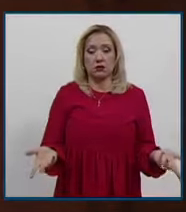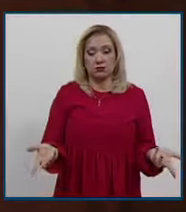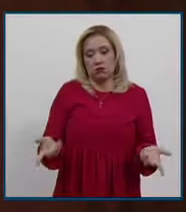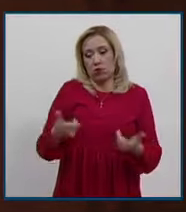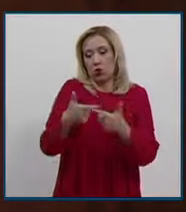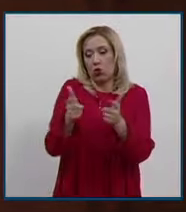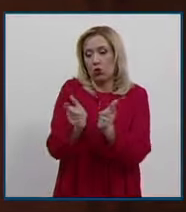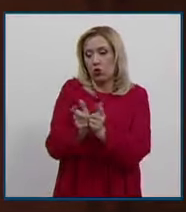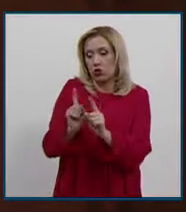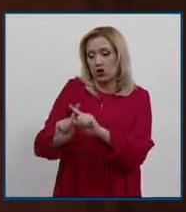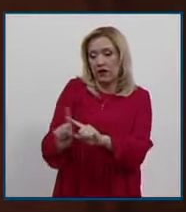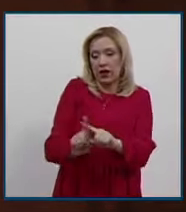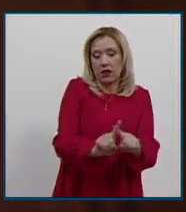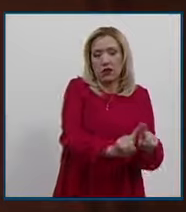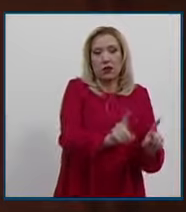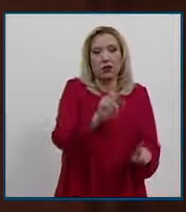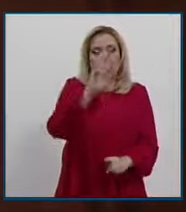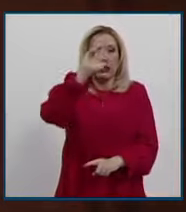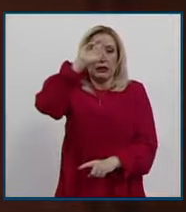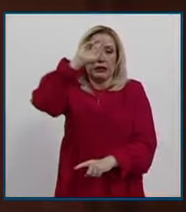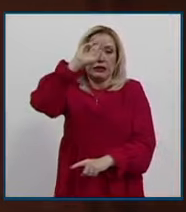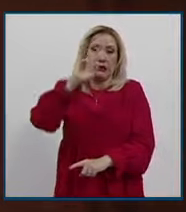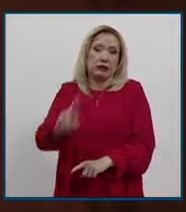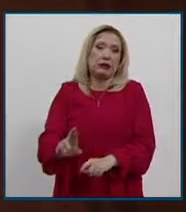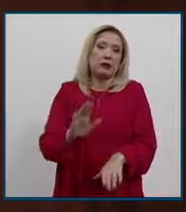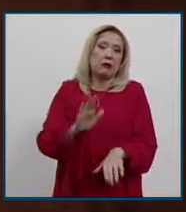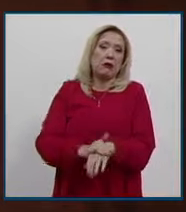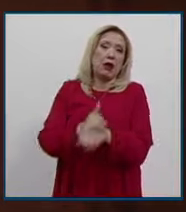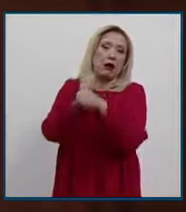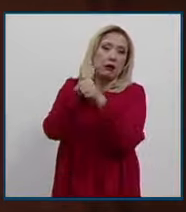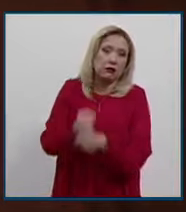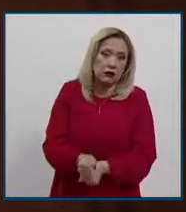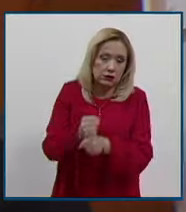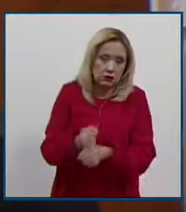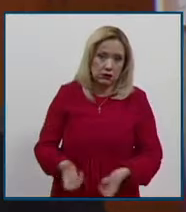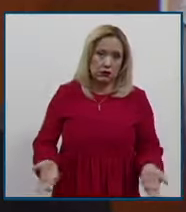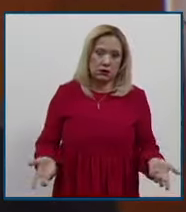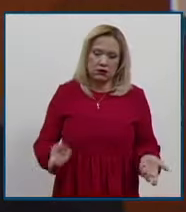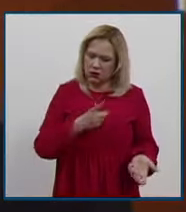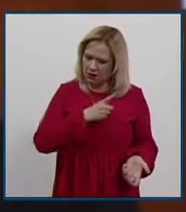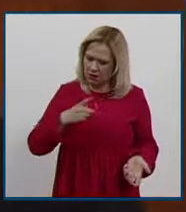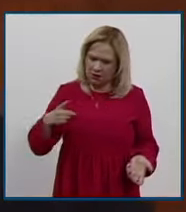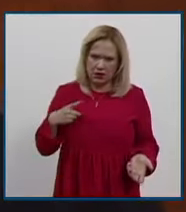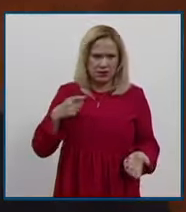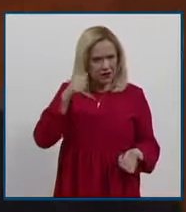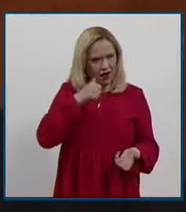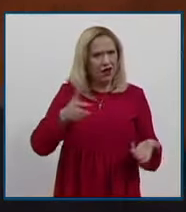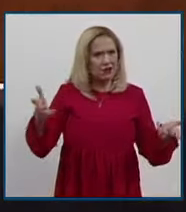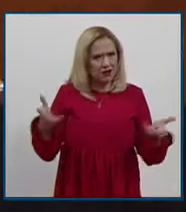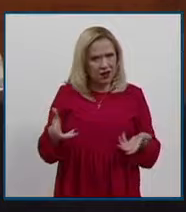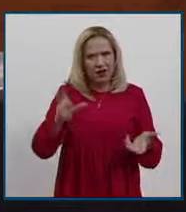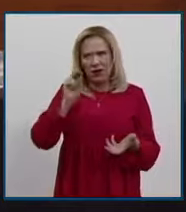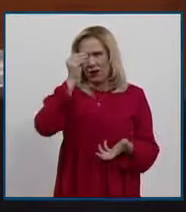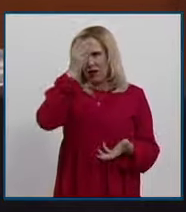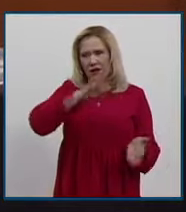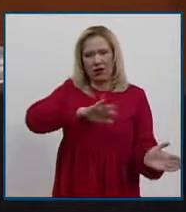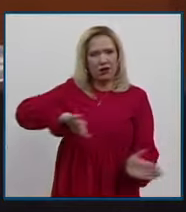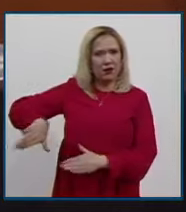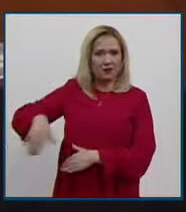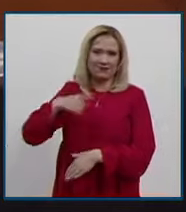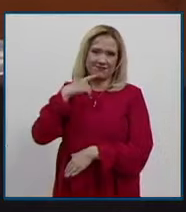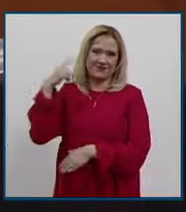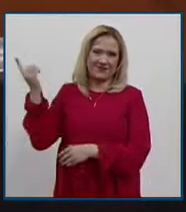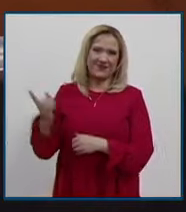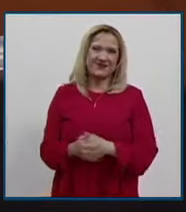grupos vulner Y es que es algo que tenemos muy presente para el canal del poder judicial de la federación